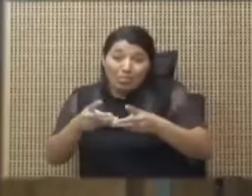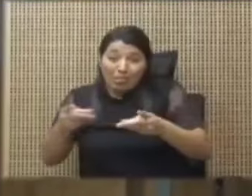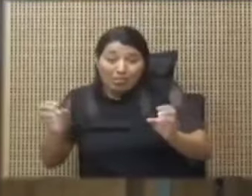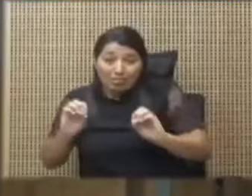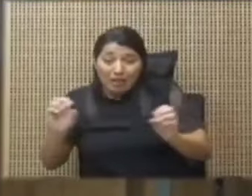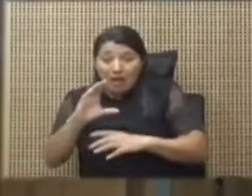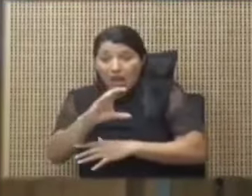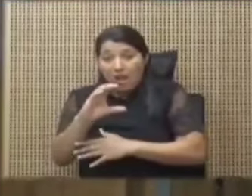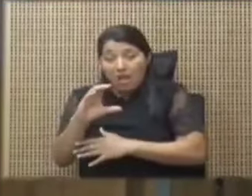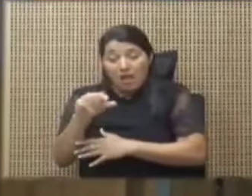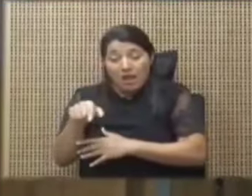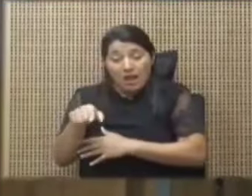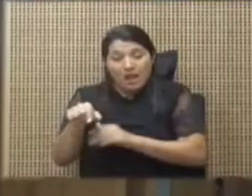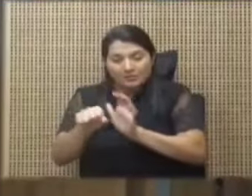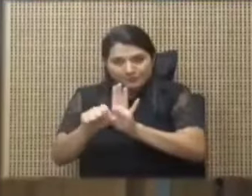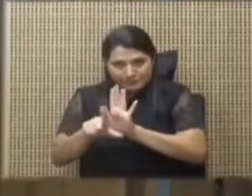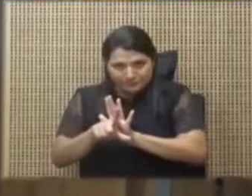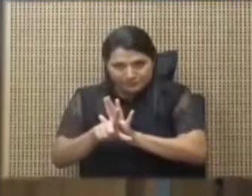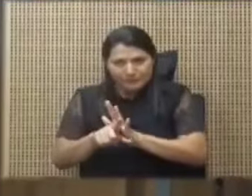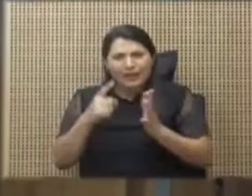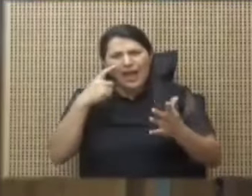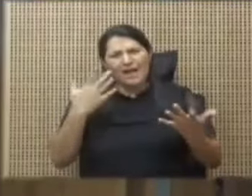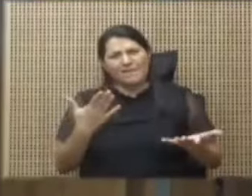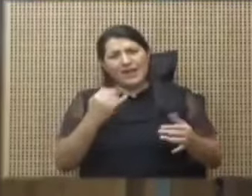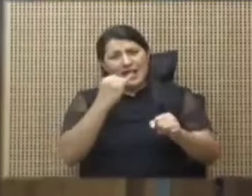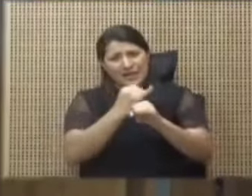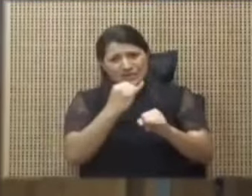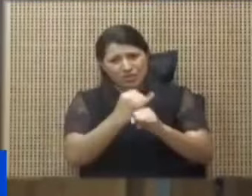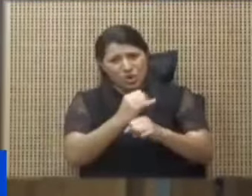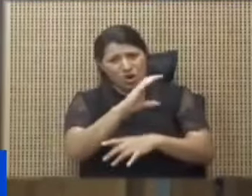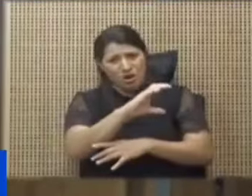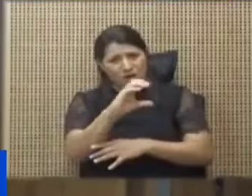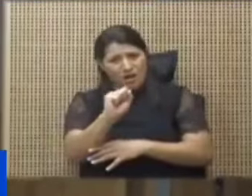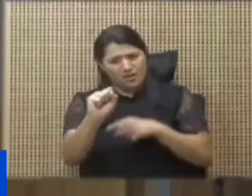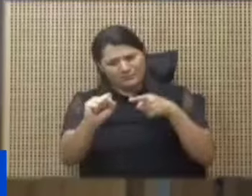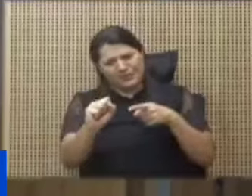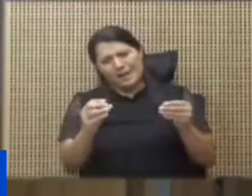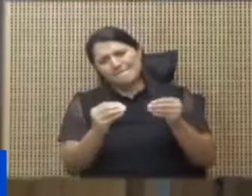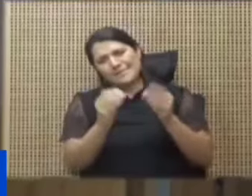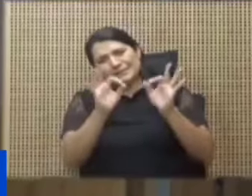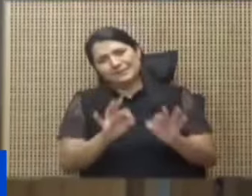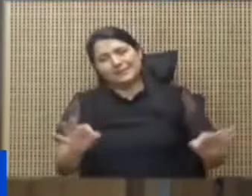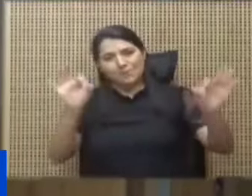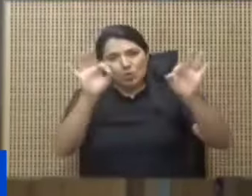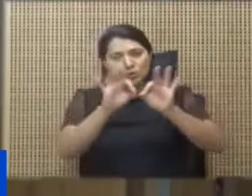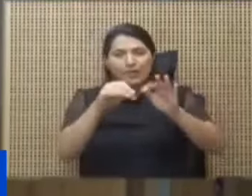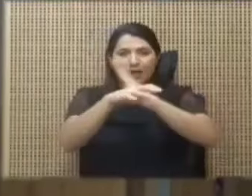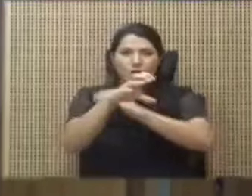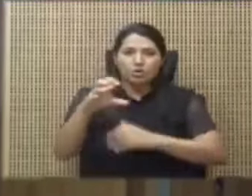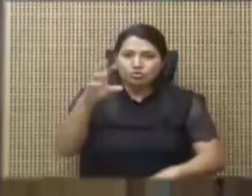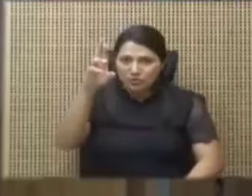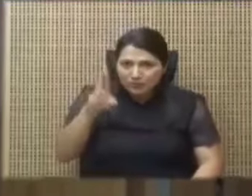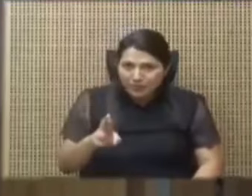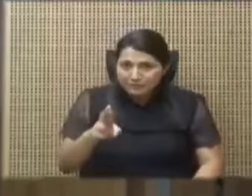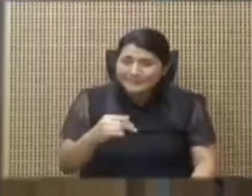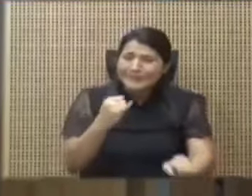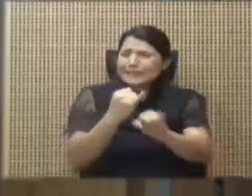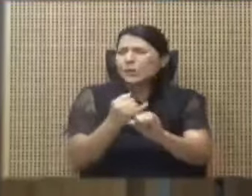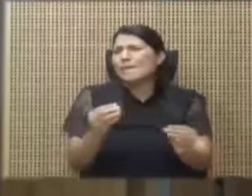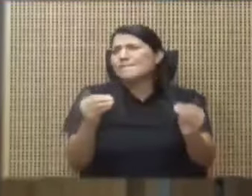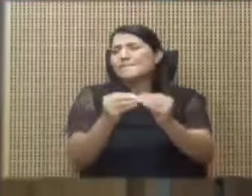una de las instituciones más importantes de este país, una de las instituciones más importantes para nuestra